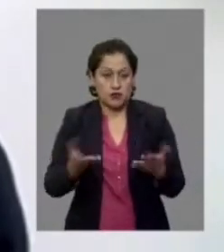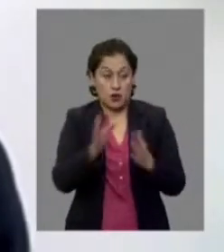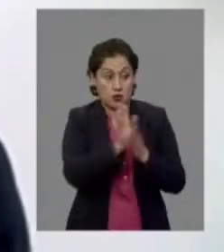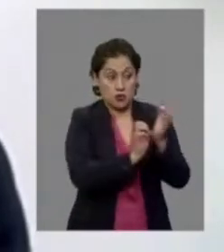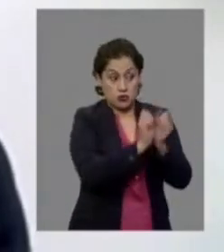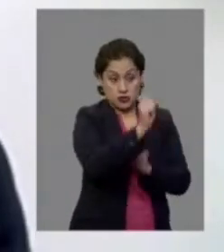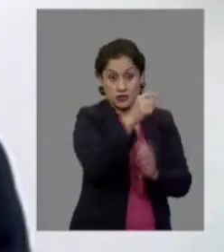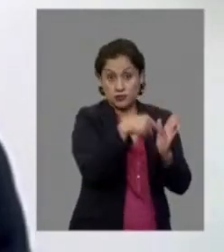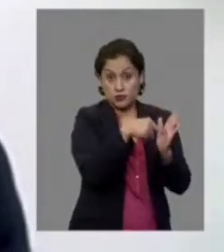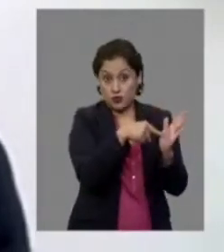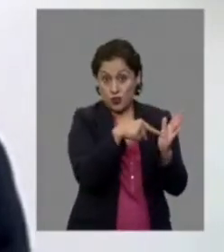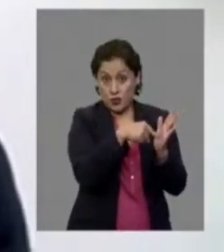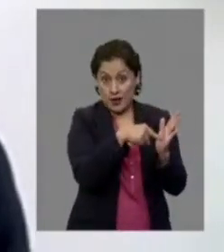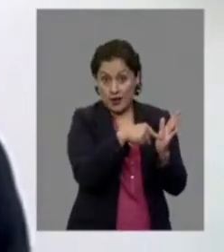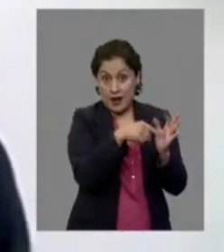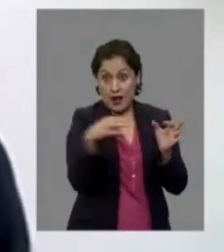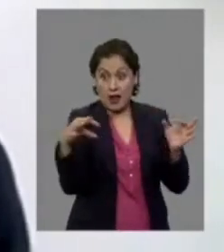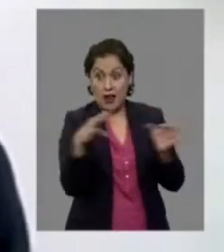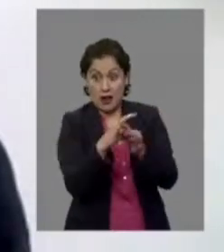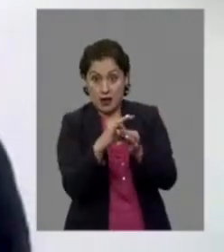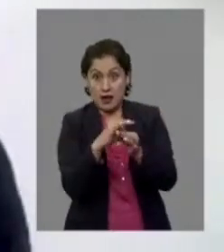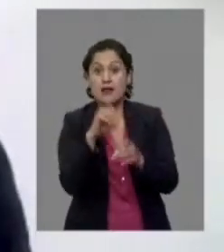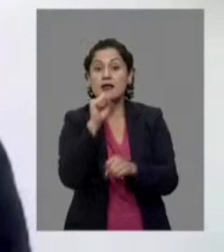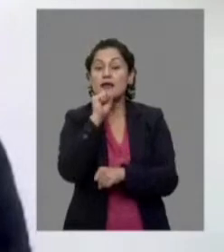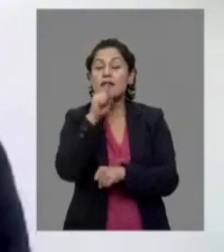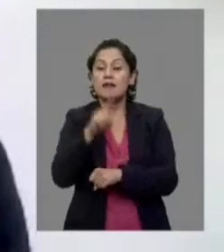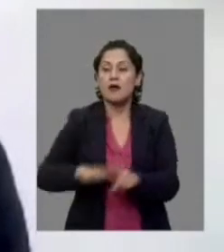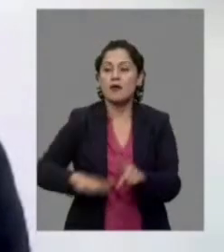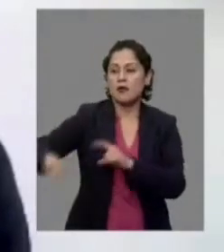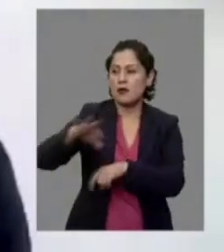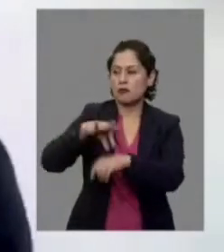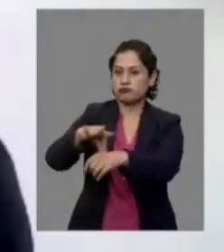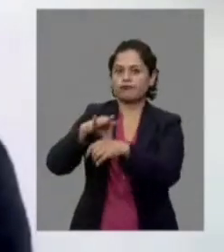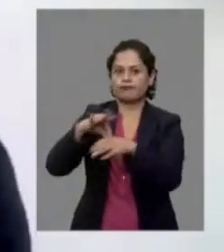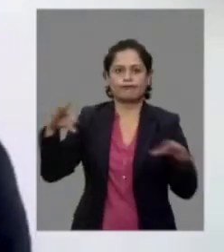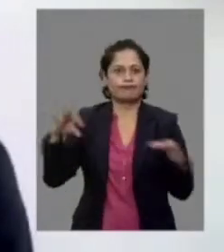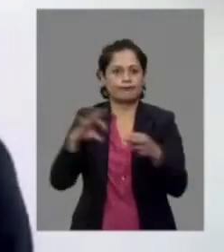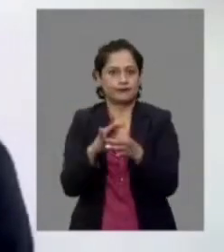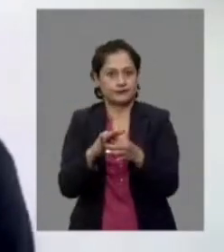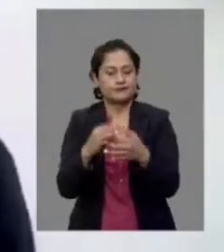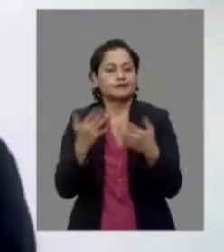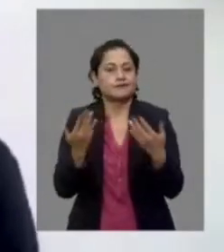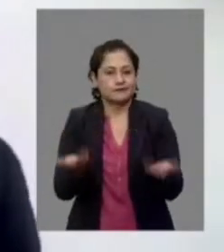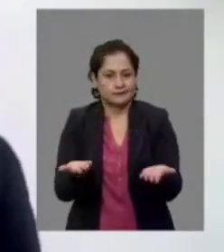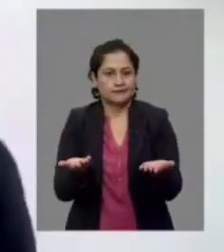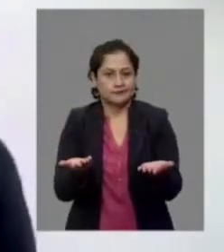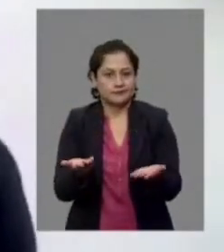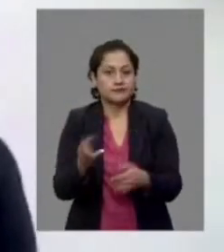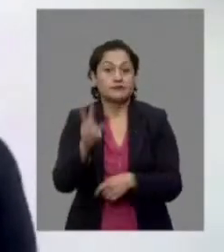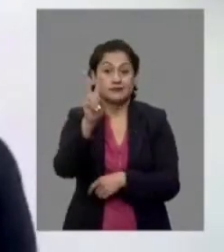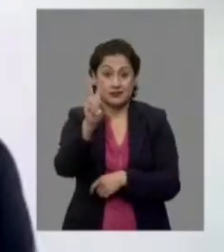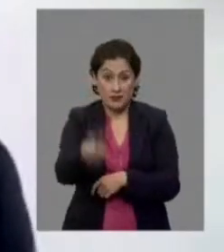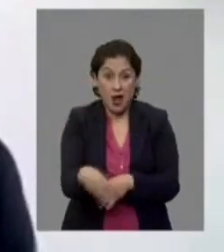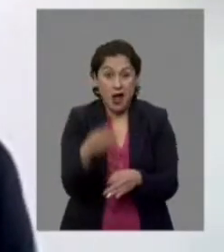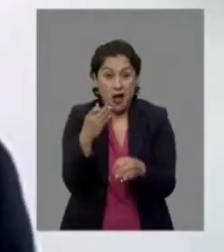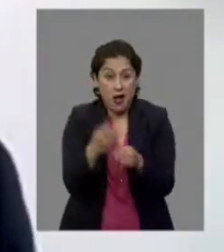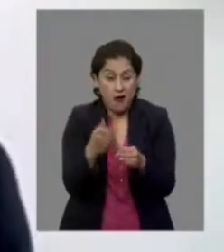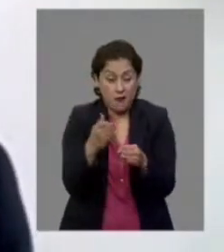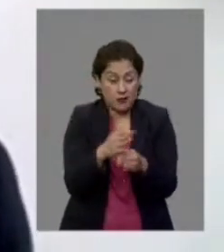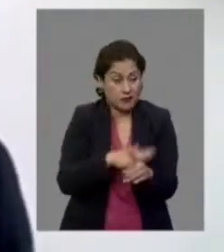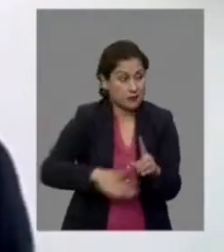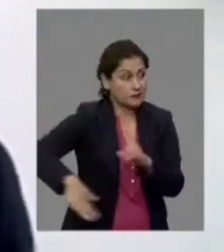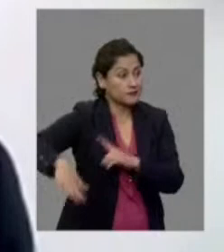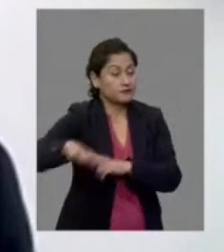constitucional como convencional. Es un periodo de oro en ese